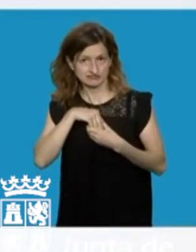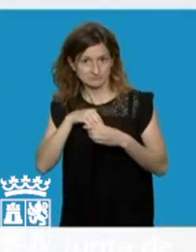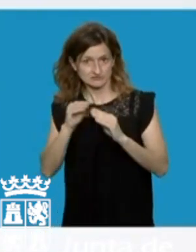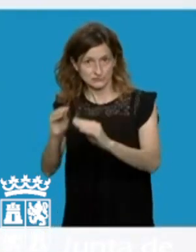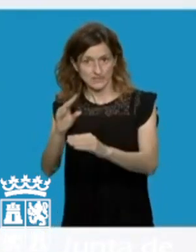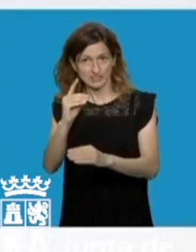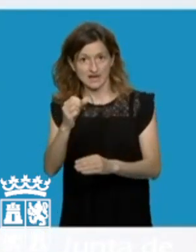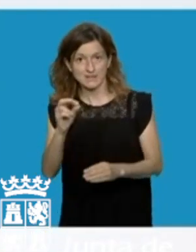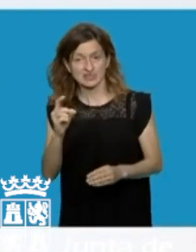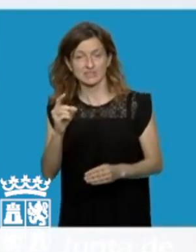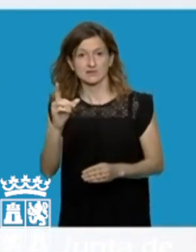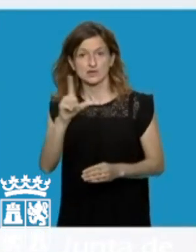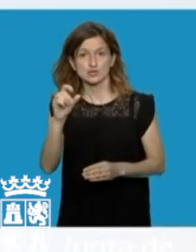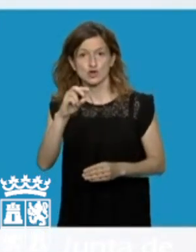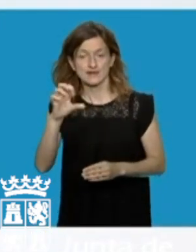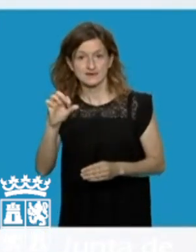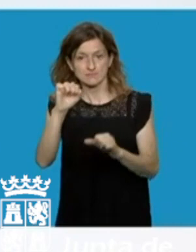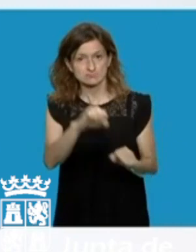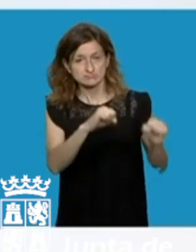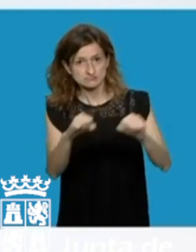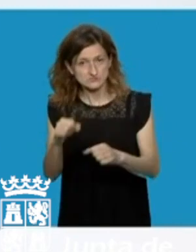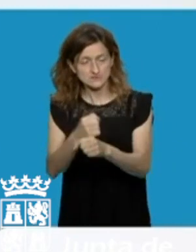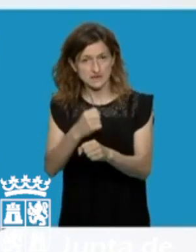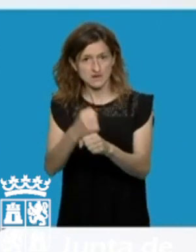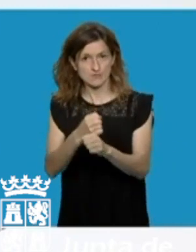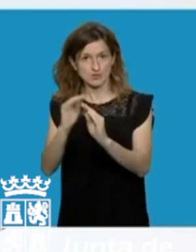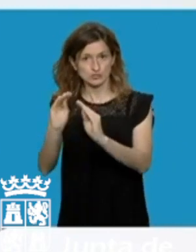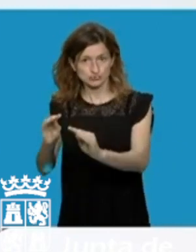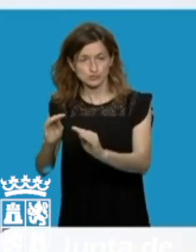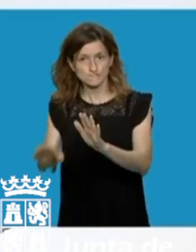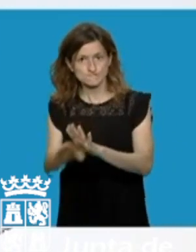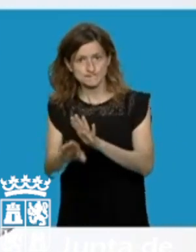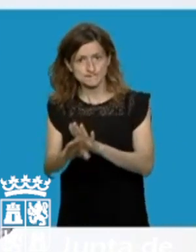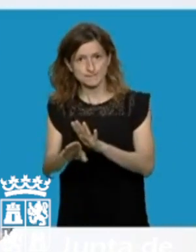Llorente, piragüista que palada tras palada continúa